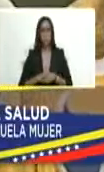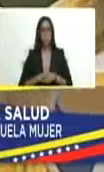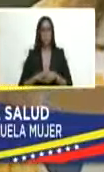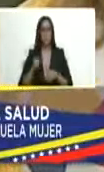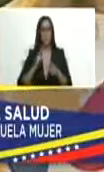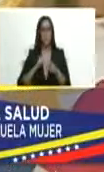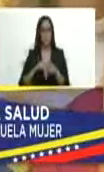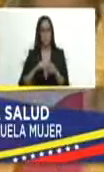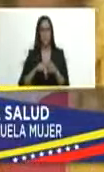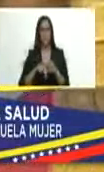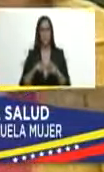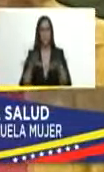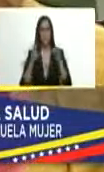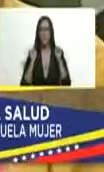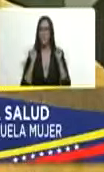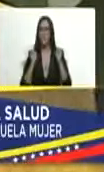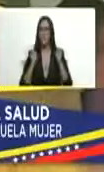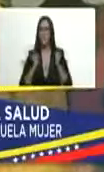Entonces uno va aprendiendo.